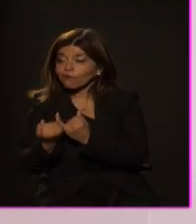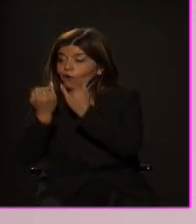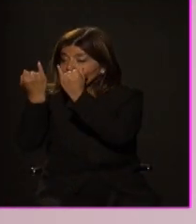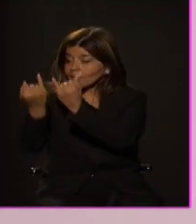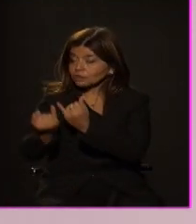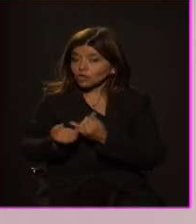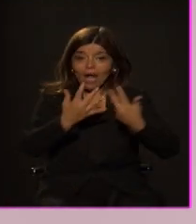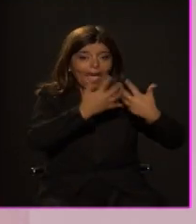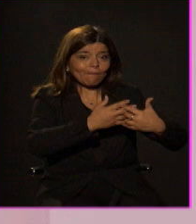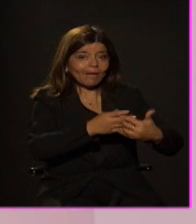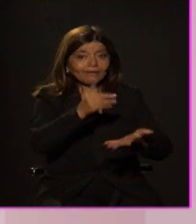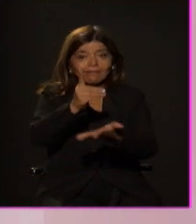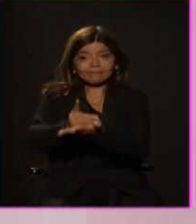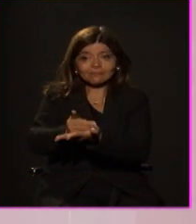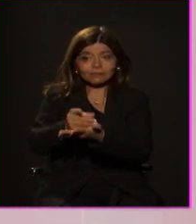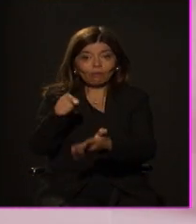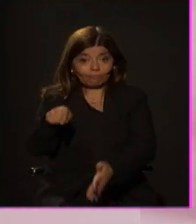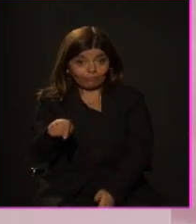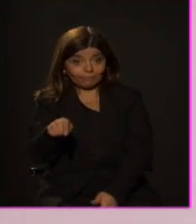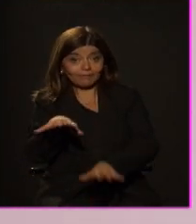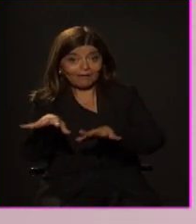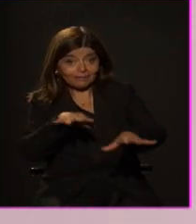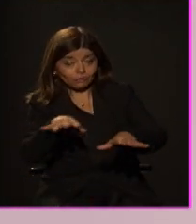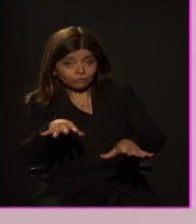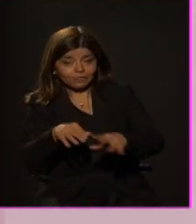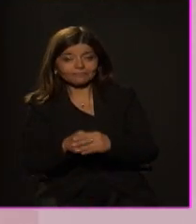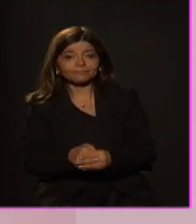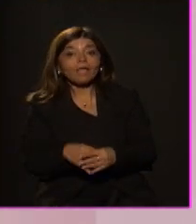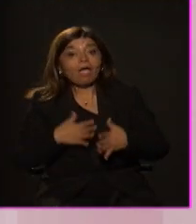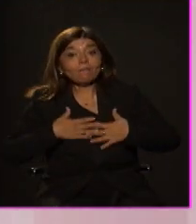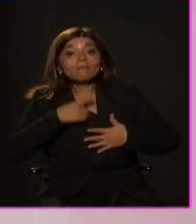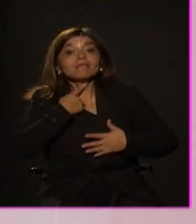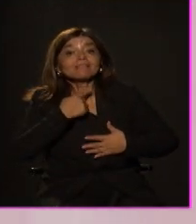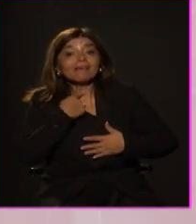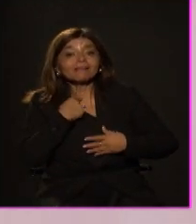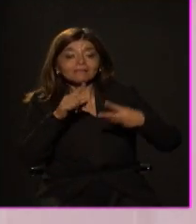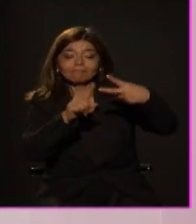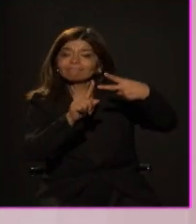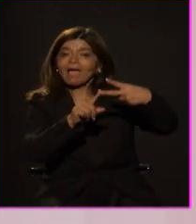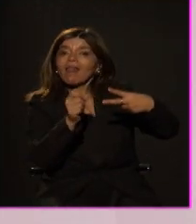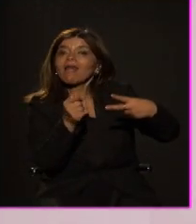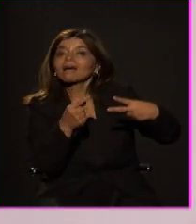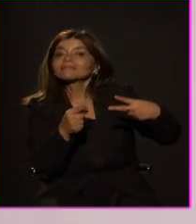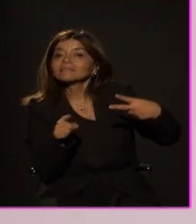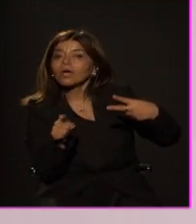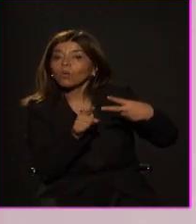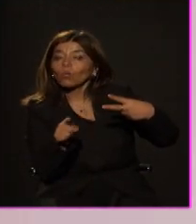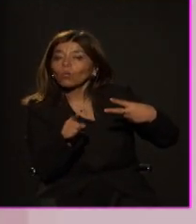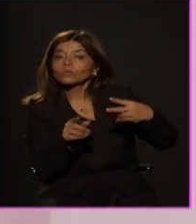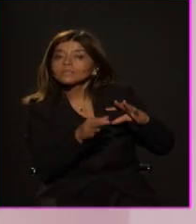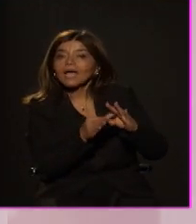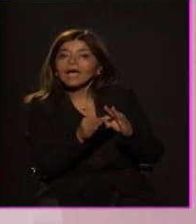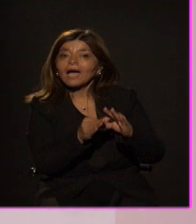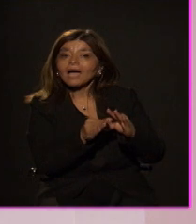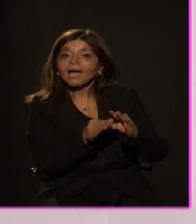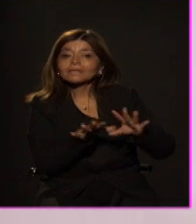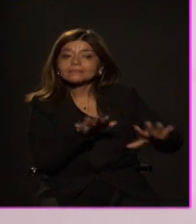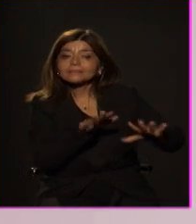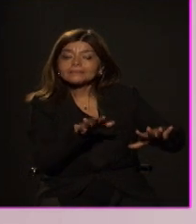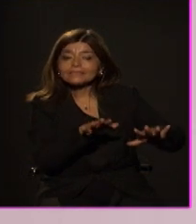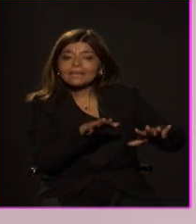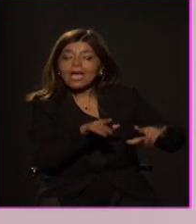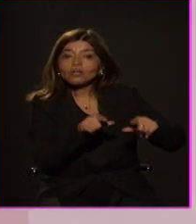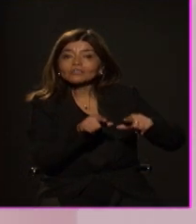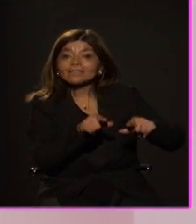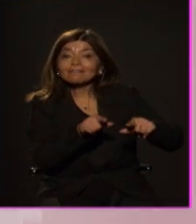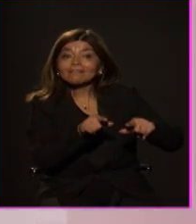decisiones o acciones en consecuencia. Entonces, a mí me interesa sobre todo la segunda definición, la idea de agentes que sean capaces de tomar